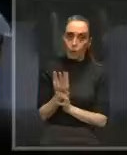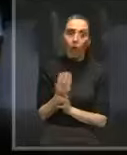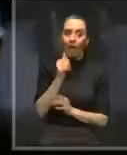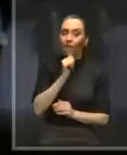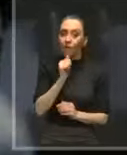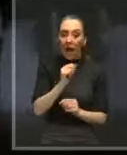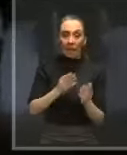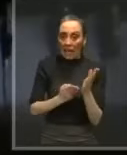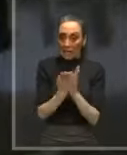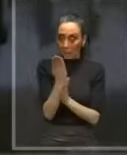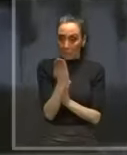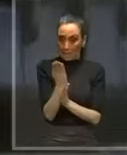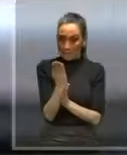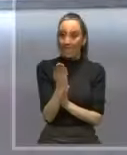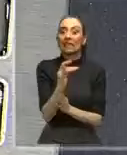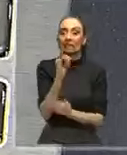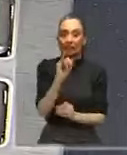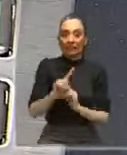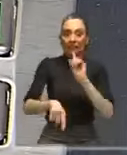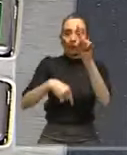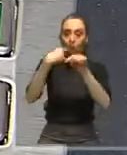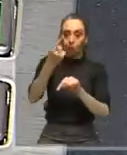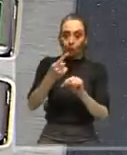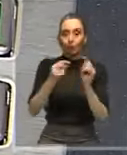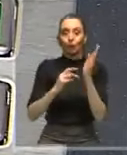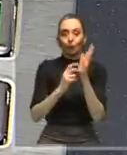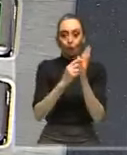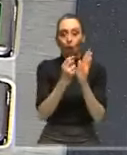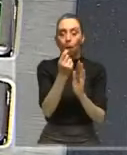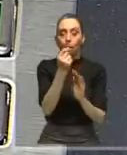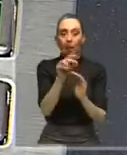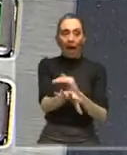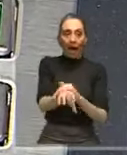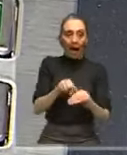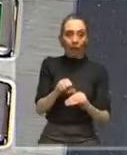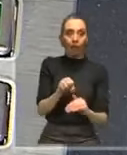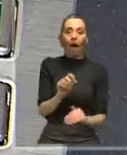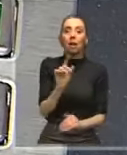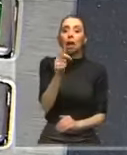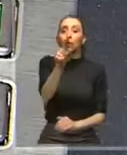están habilitados, se espera que sea el próximo paso, sacar dinero solo con la huella digital.